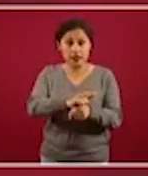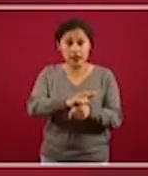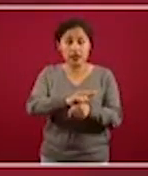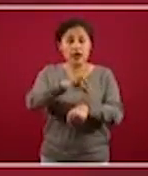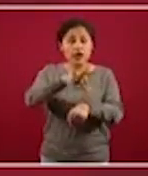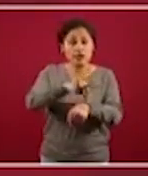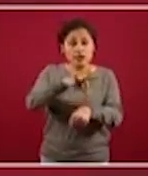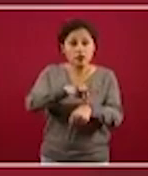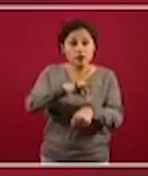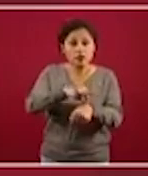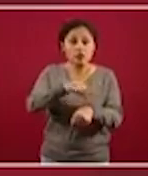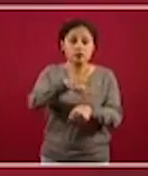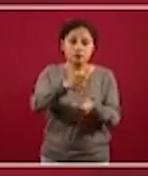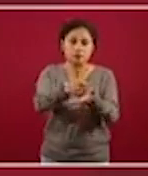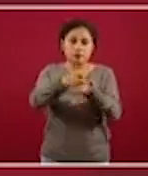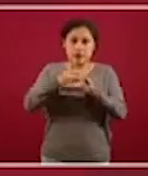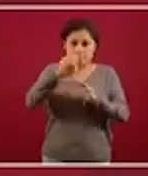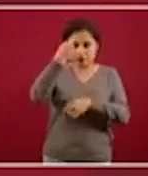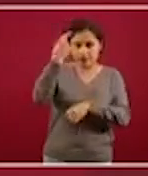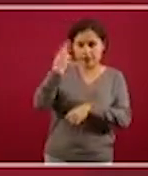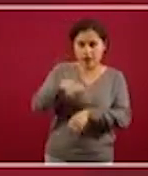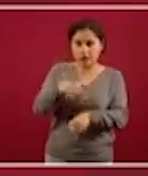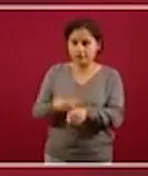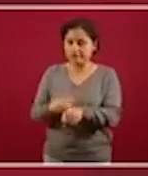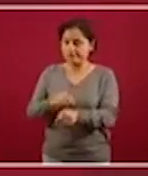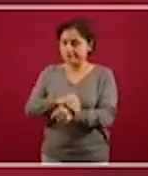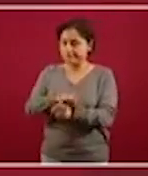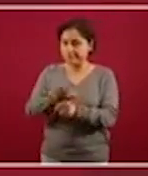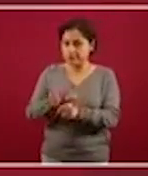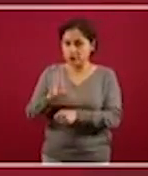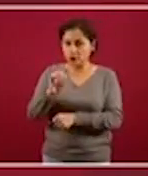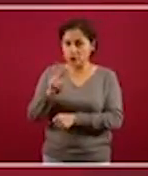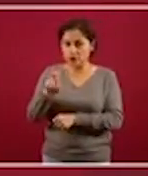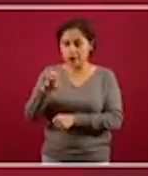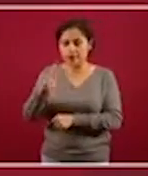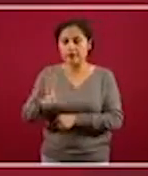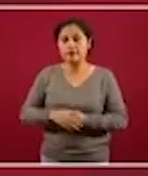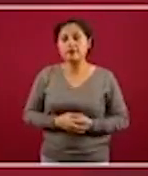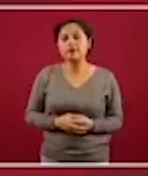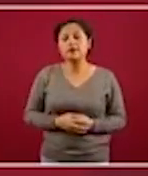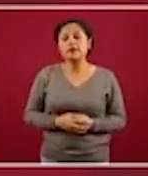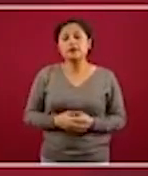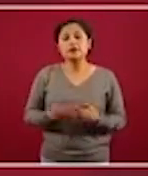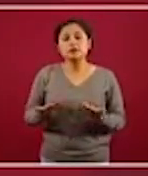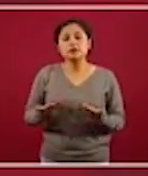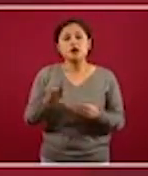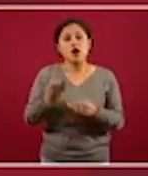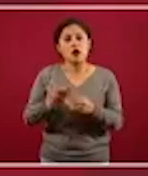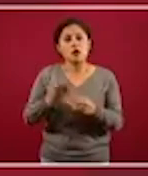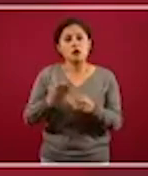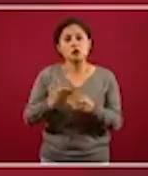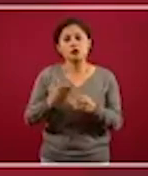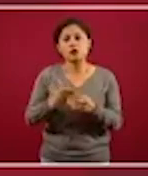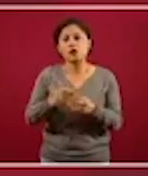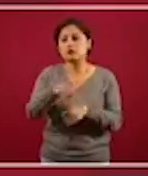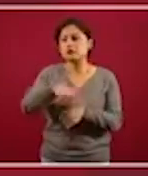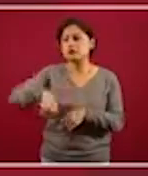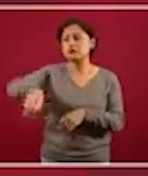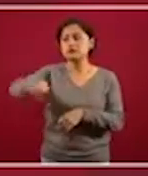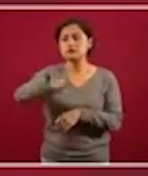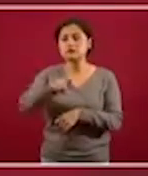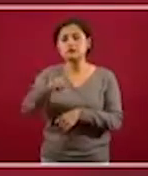atención de COVID. Hasta el momento tenemos un progreso importante donde ha habido cerca de 2.500